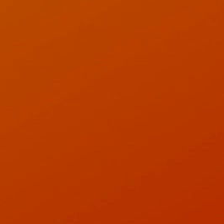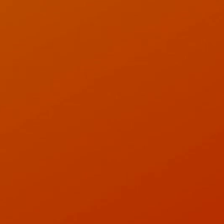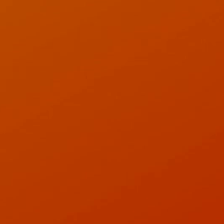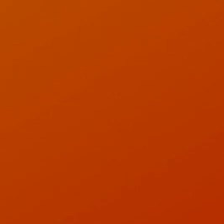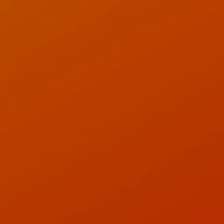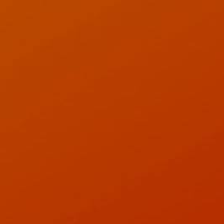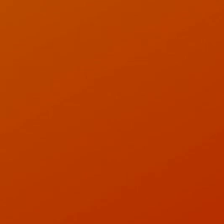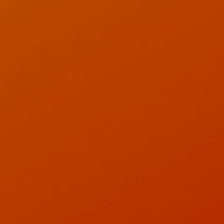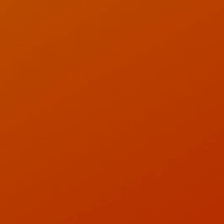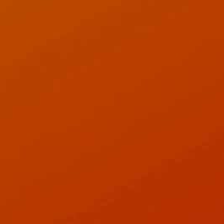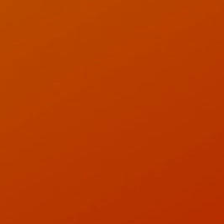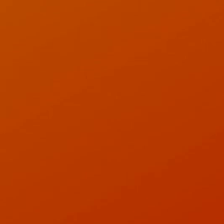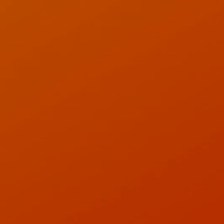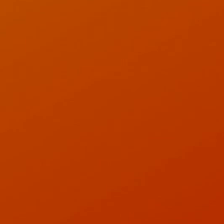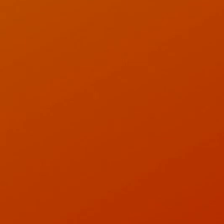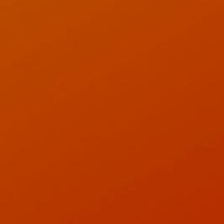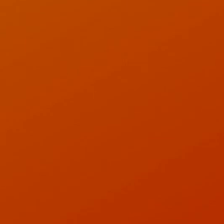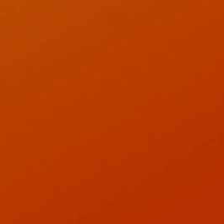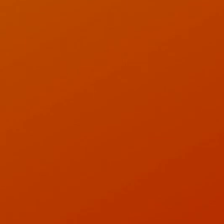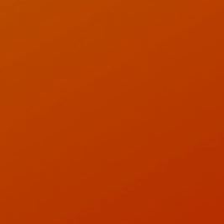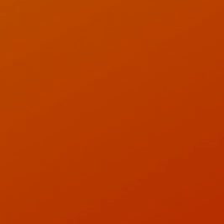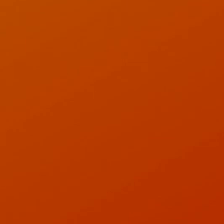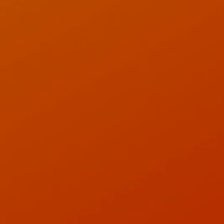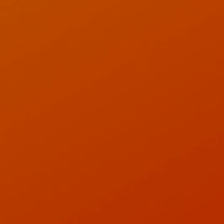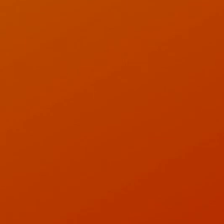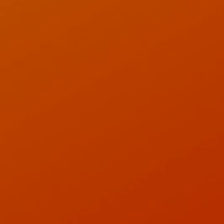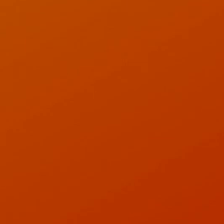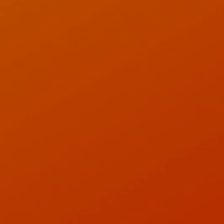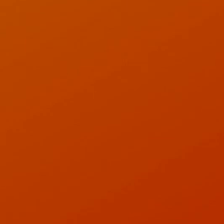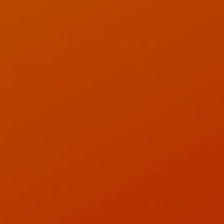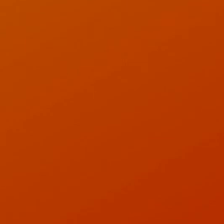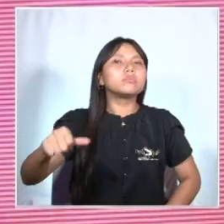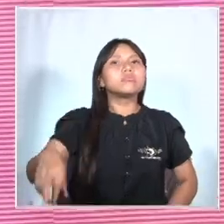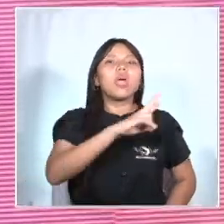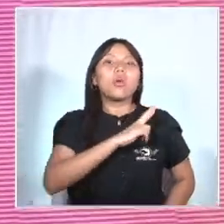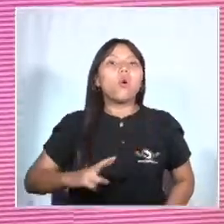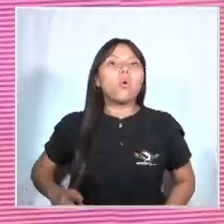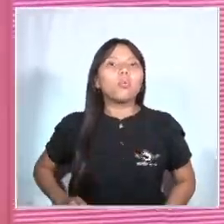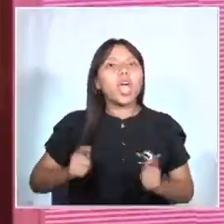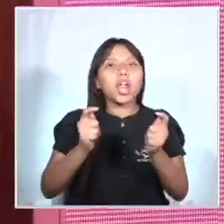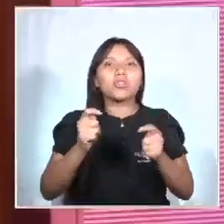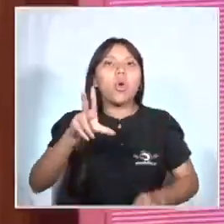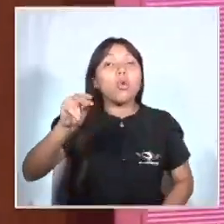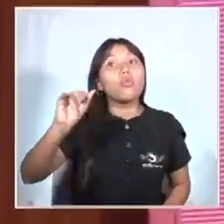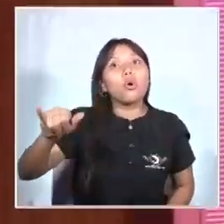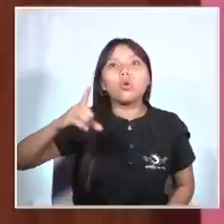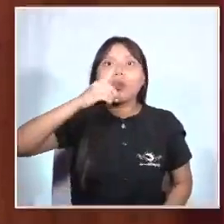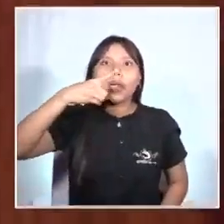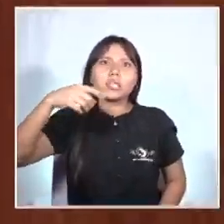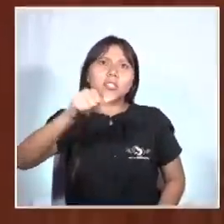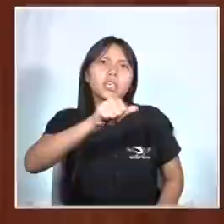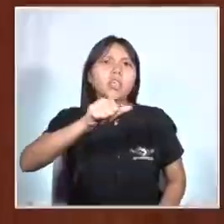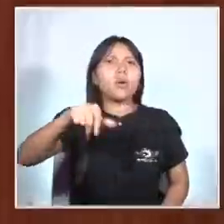futuro no depende de un gobierno. Mi futuro no lo decide un